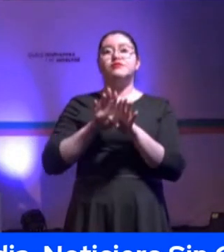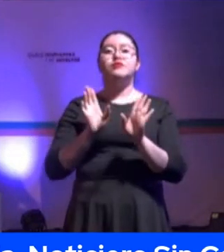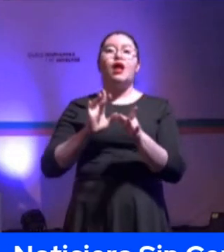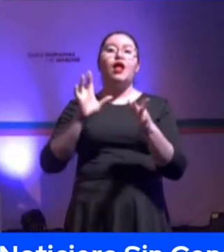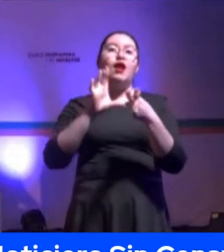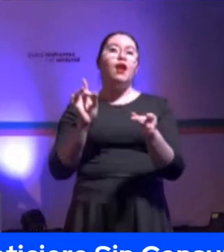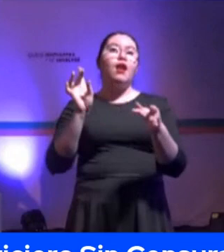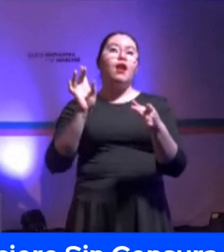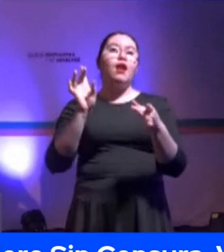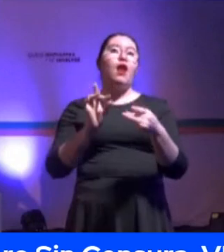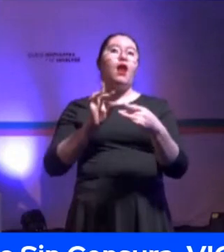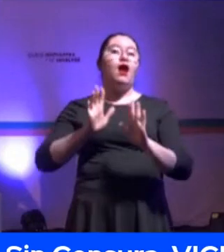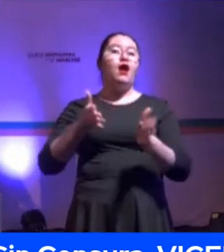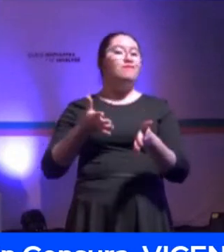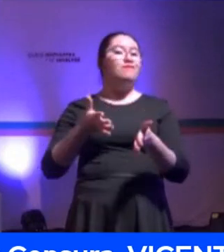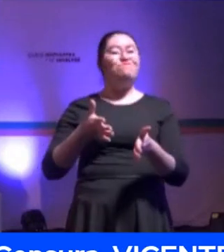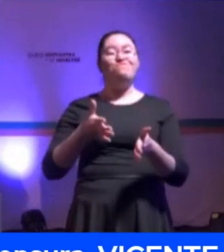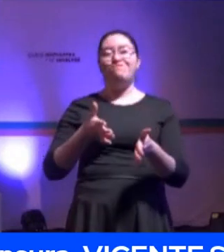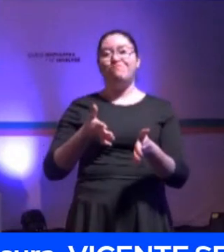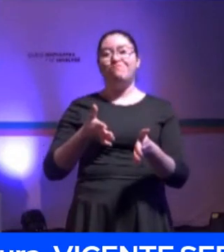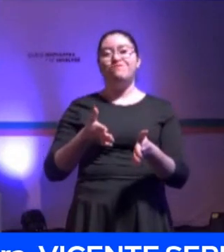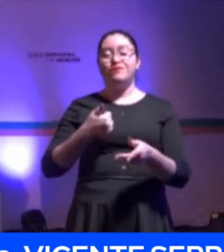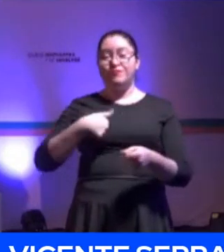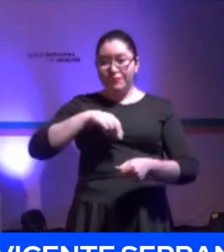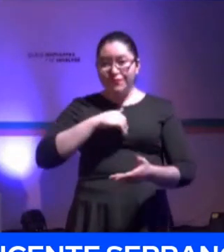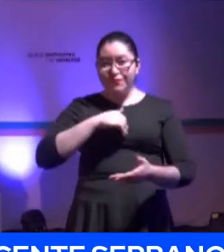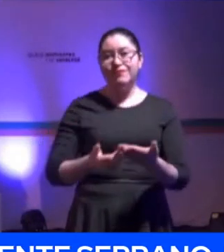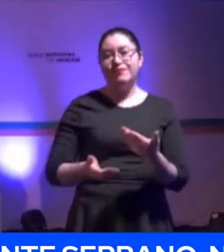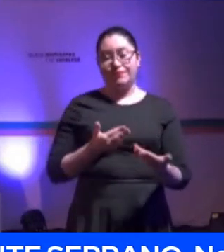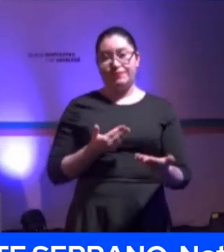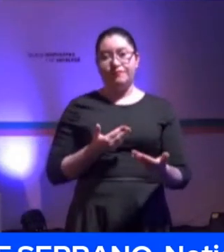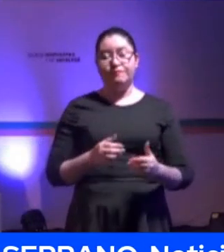aquí. Y queda claro que